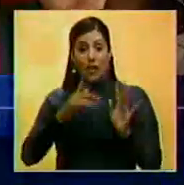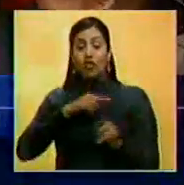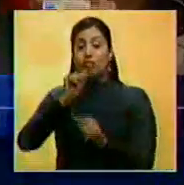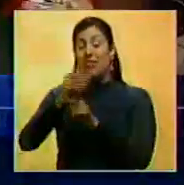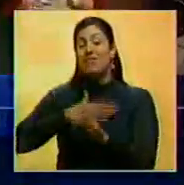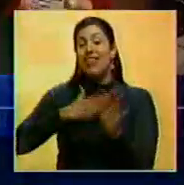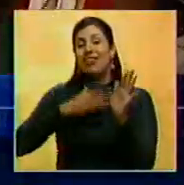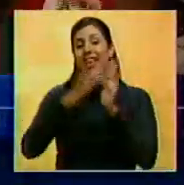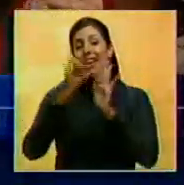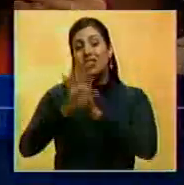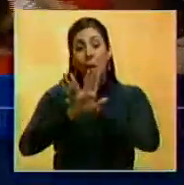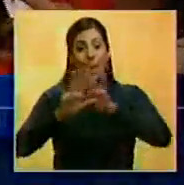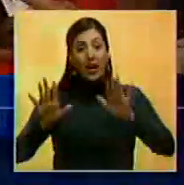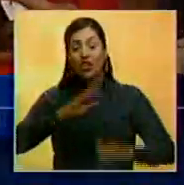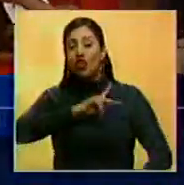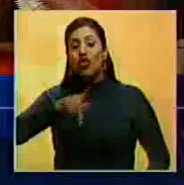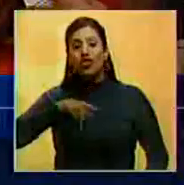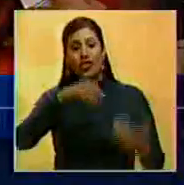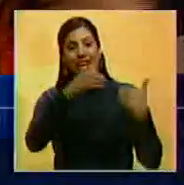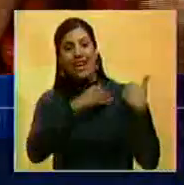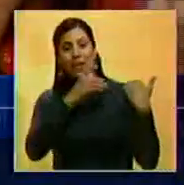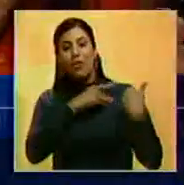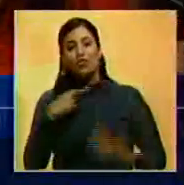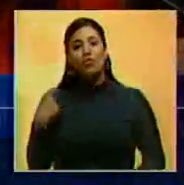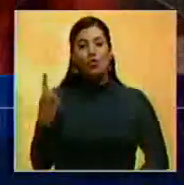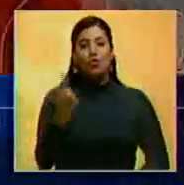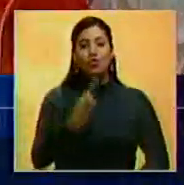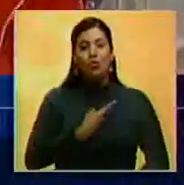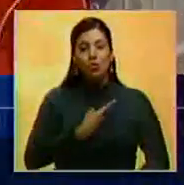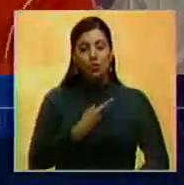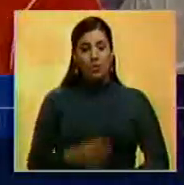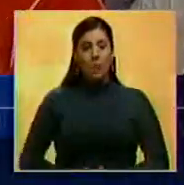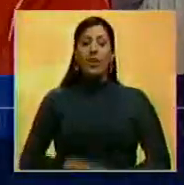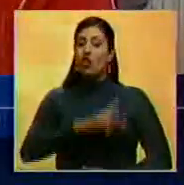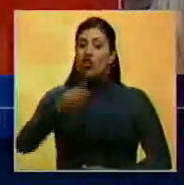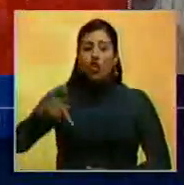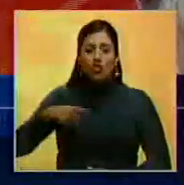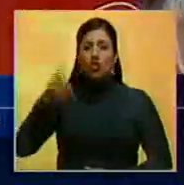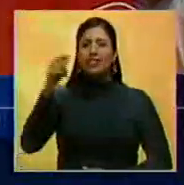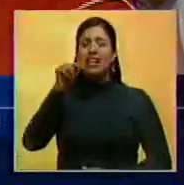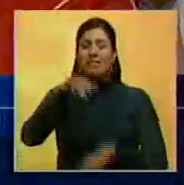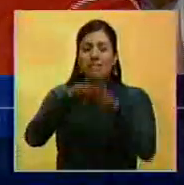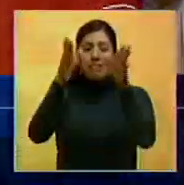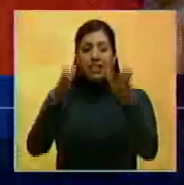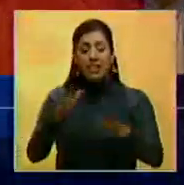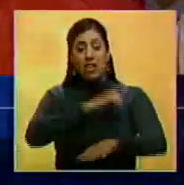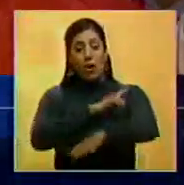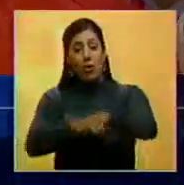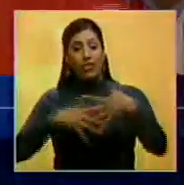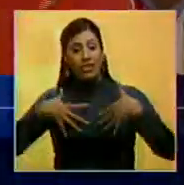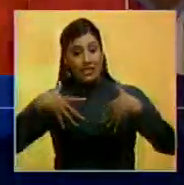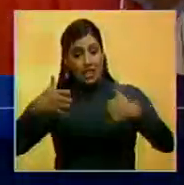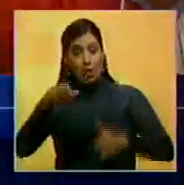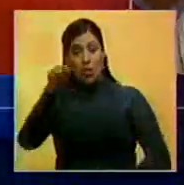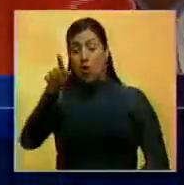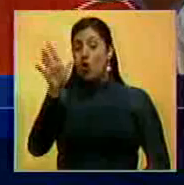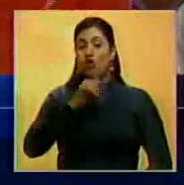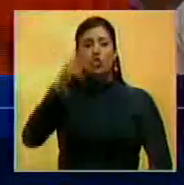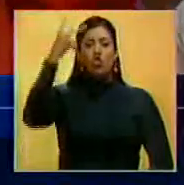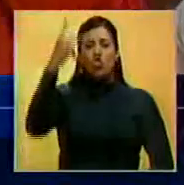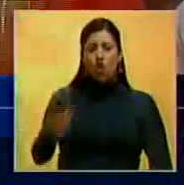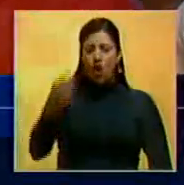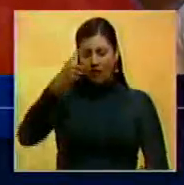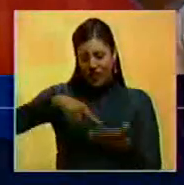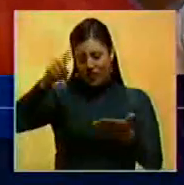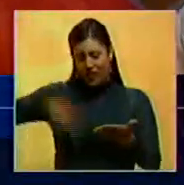reclamar un derecho que nos compete a nosotros. A nosotros la ministra del Poder Popular para la Salud nos negó y